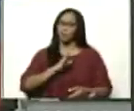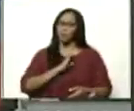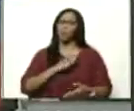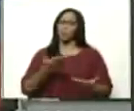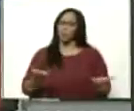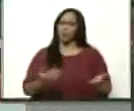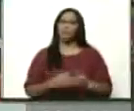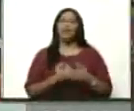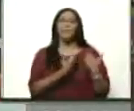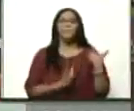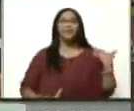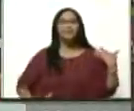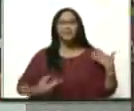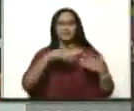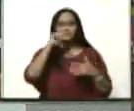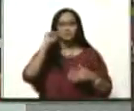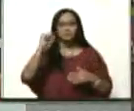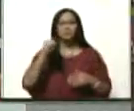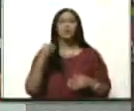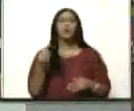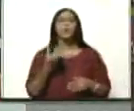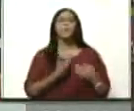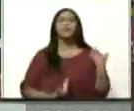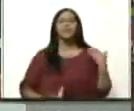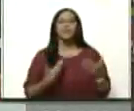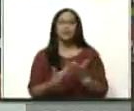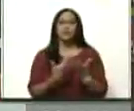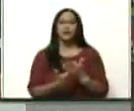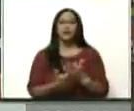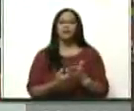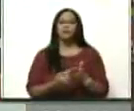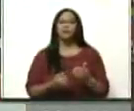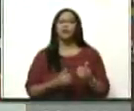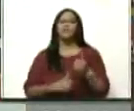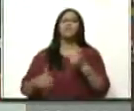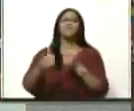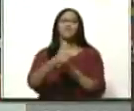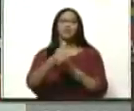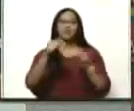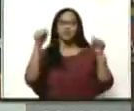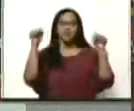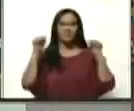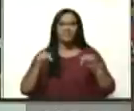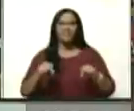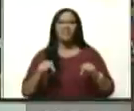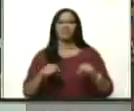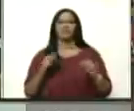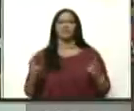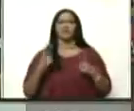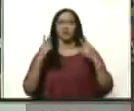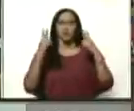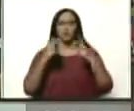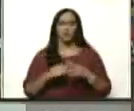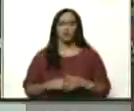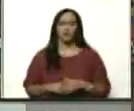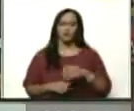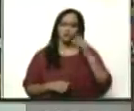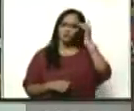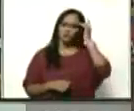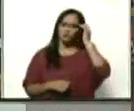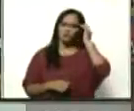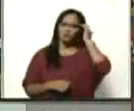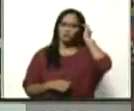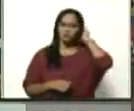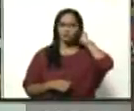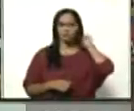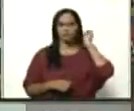Maduro, como presidente del partido, estuvo al frente de esta victoria. Al frente. Al frente.